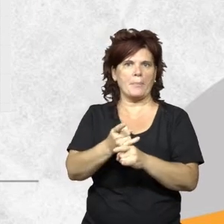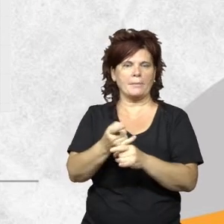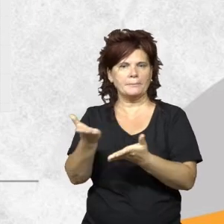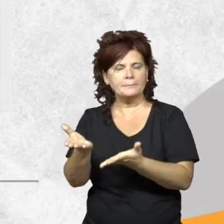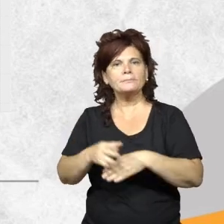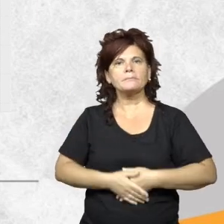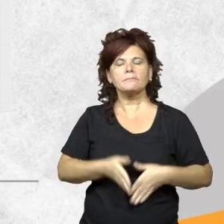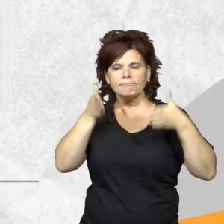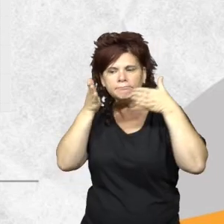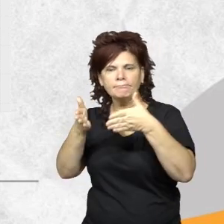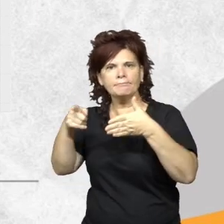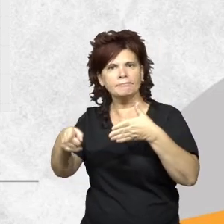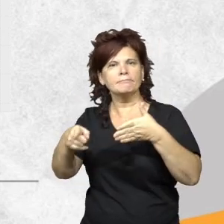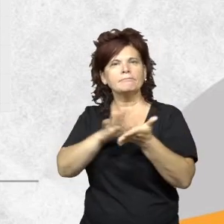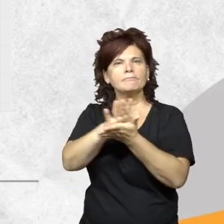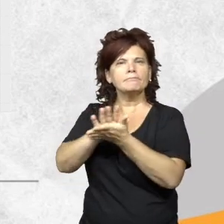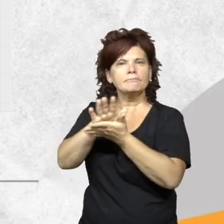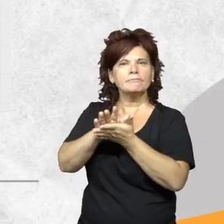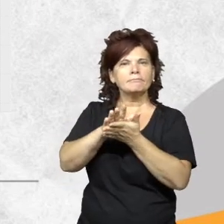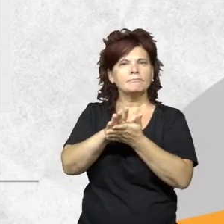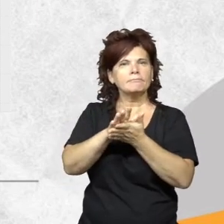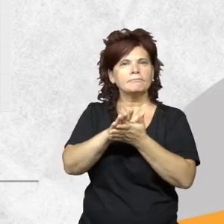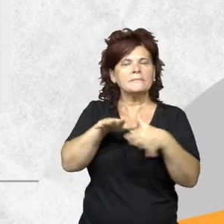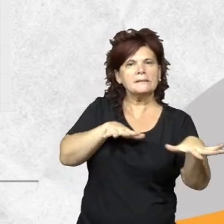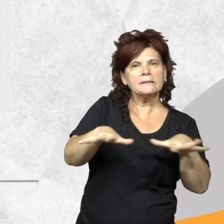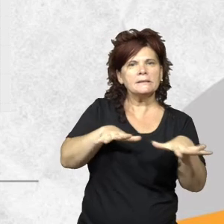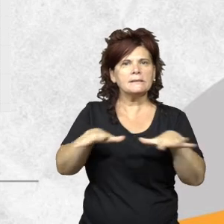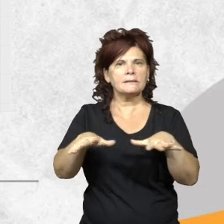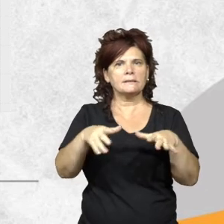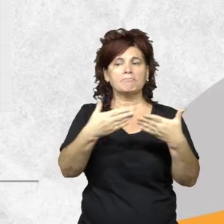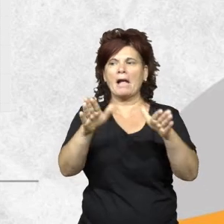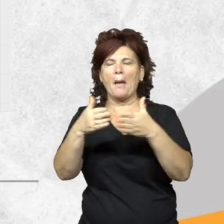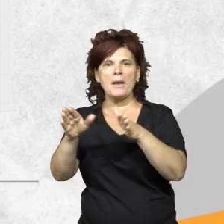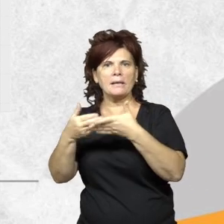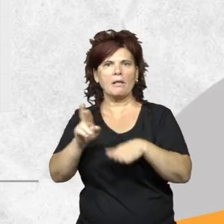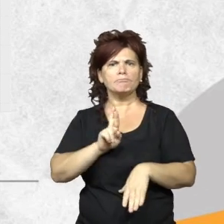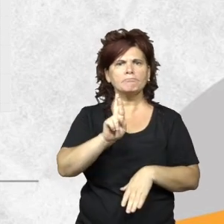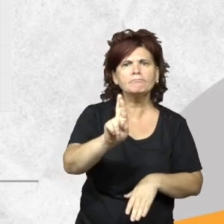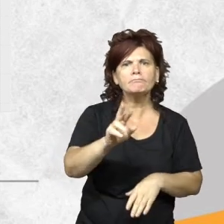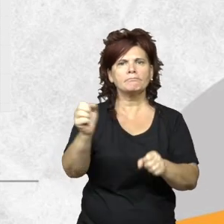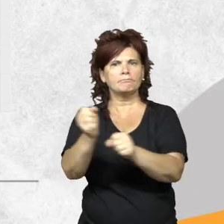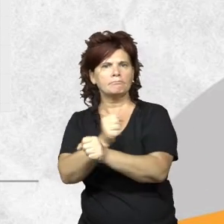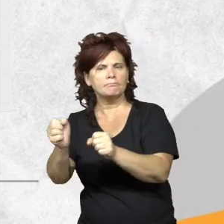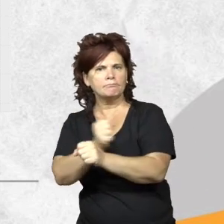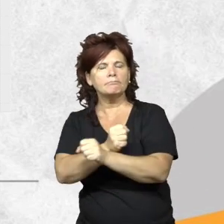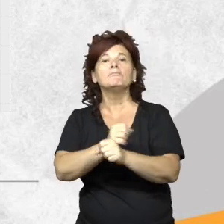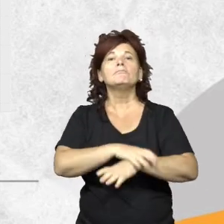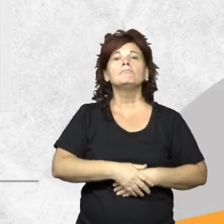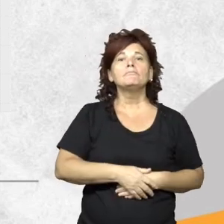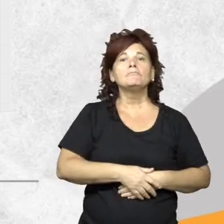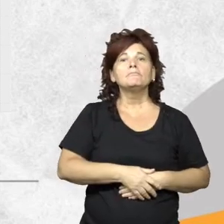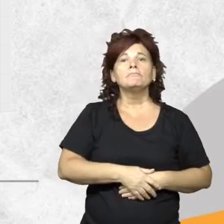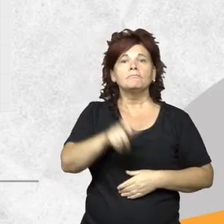refiriéndonos siempre sobre los actos habilitadores, las autorizaciones, las licencias, los permisos. El